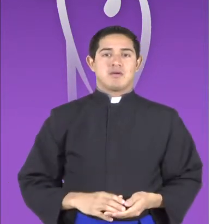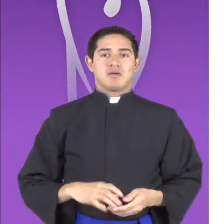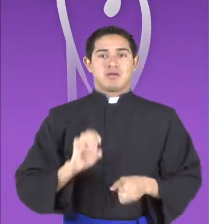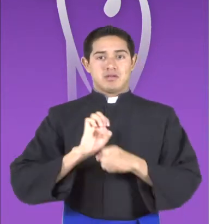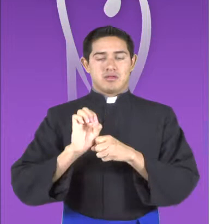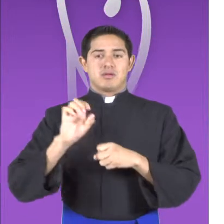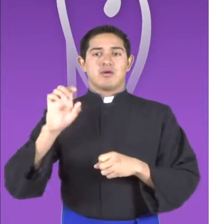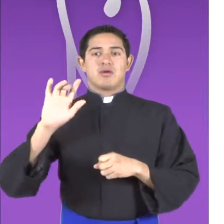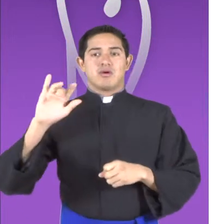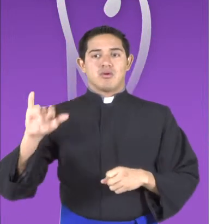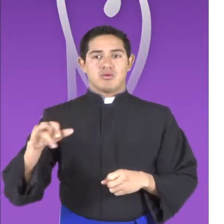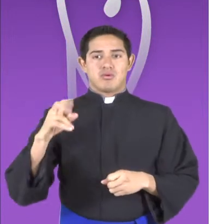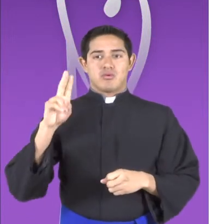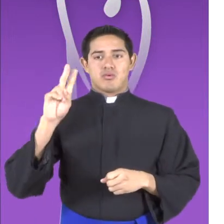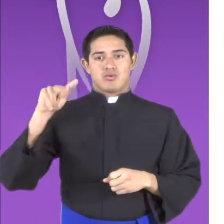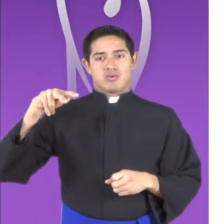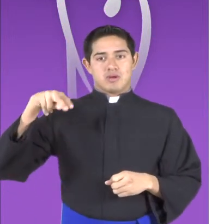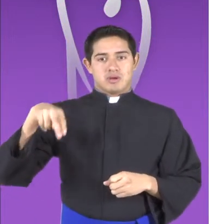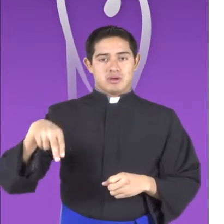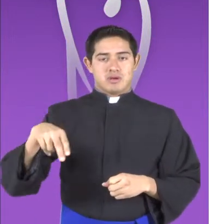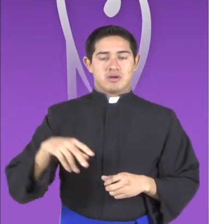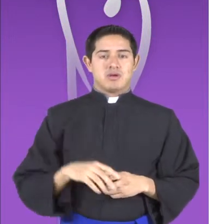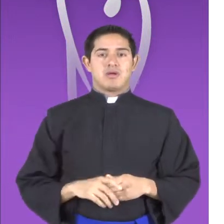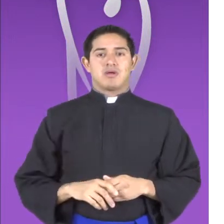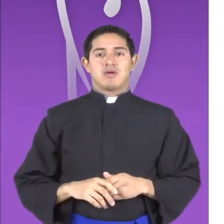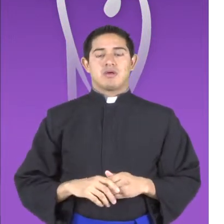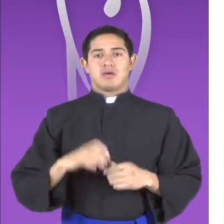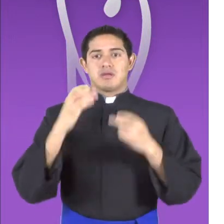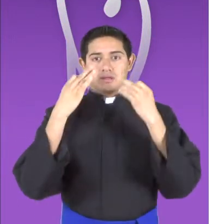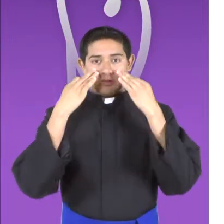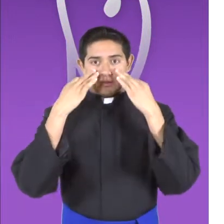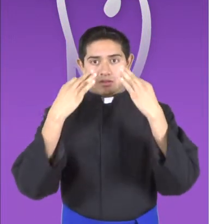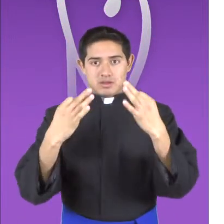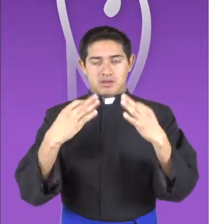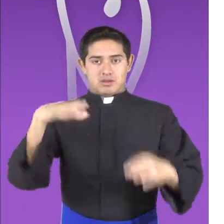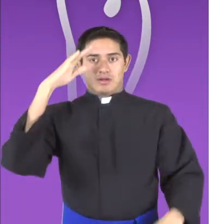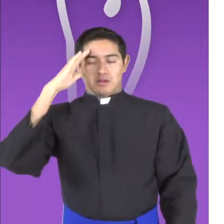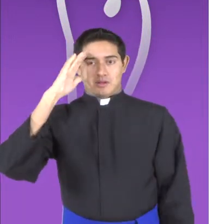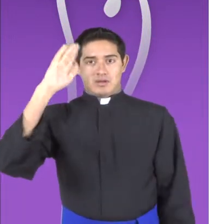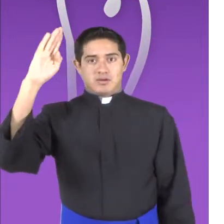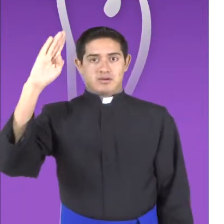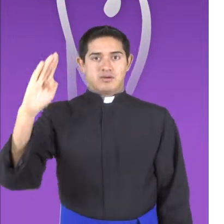Entonces Juan es un testigo, testigo del Señor.